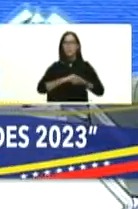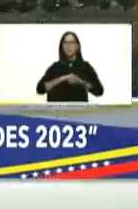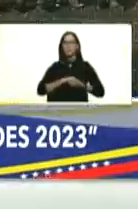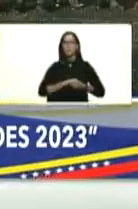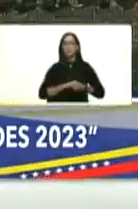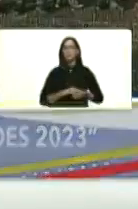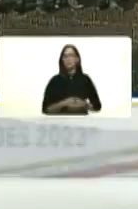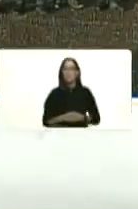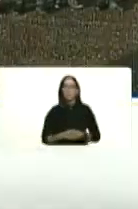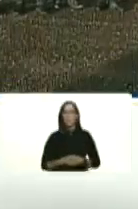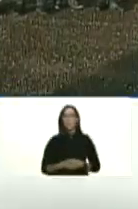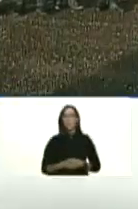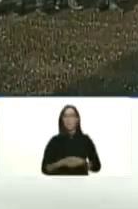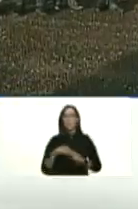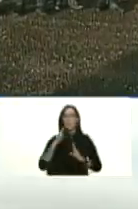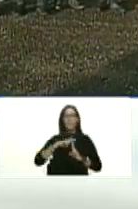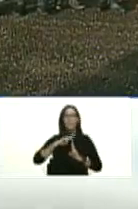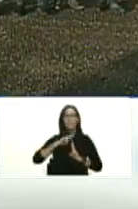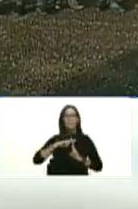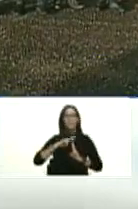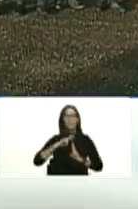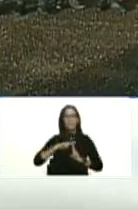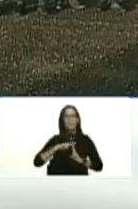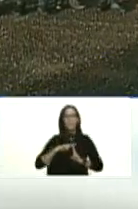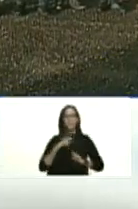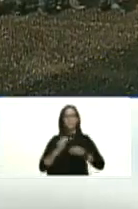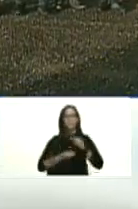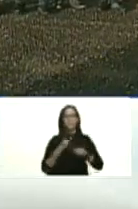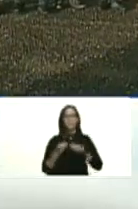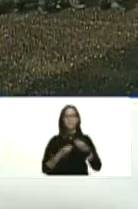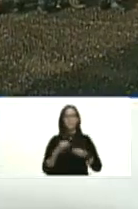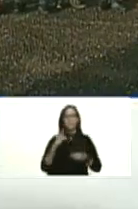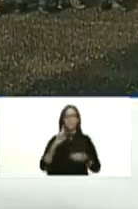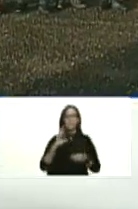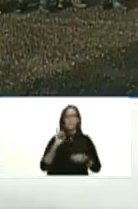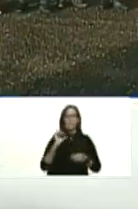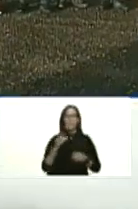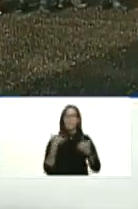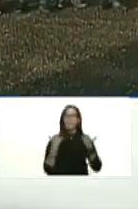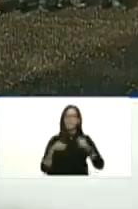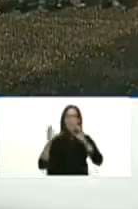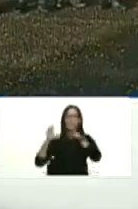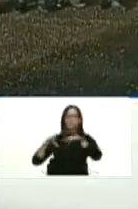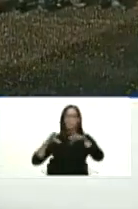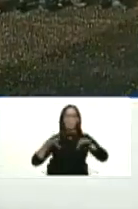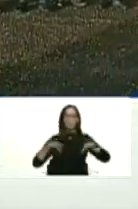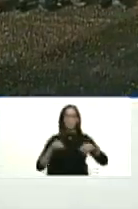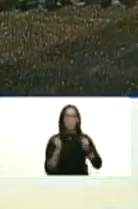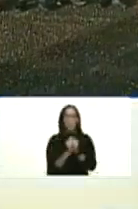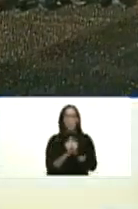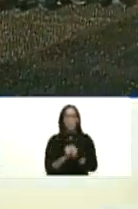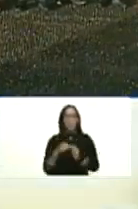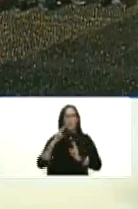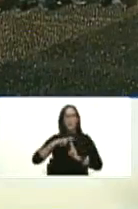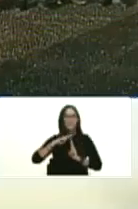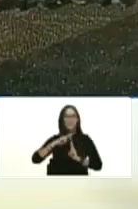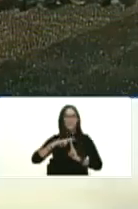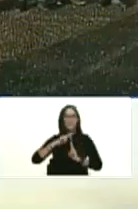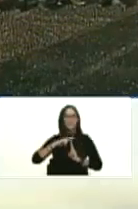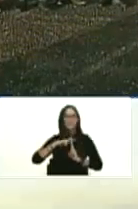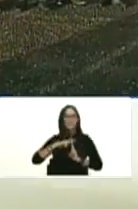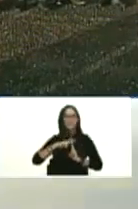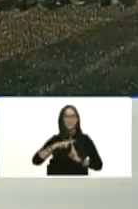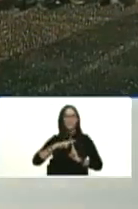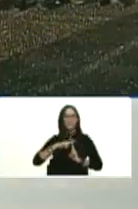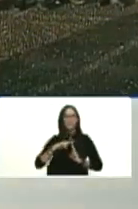gobernador del Táchira me estuvo informando Freddy en estos días que ya las lluvias caían duro por allá por el Táchira quisiera